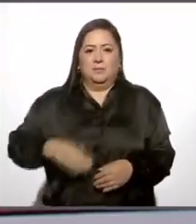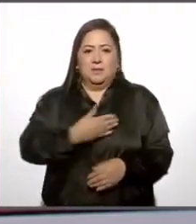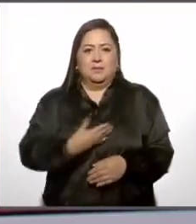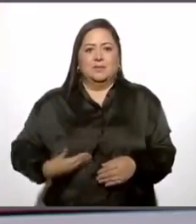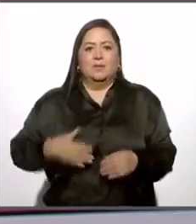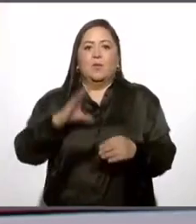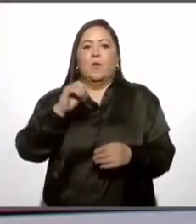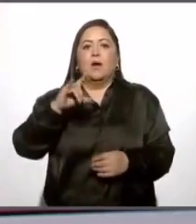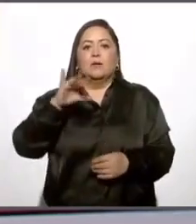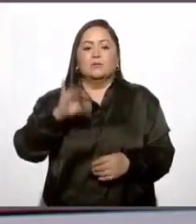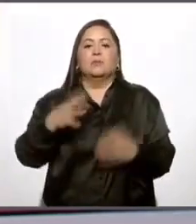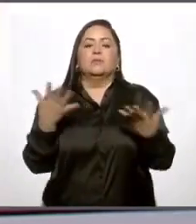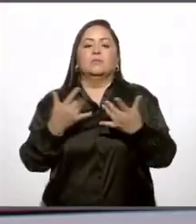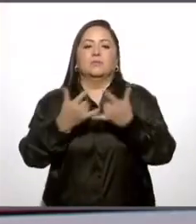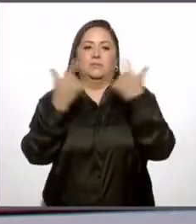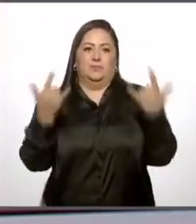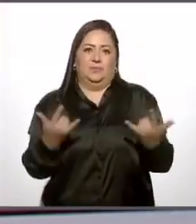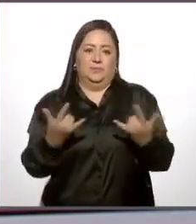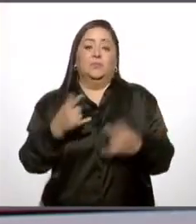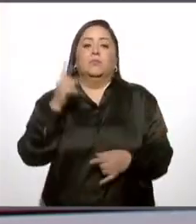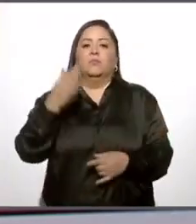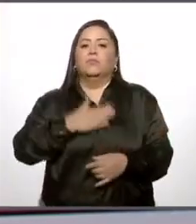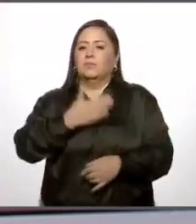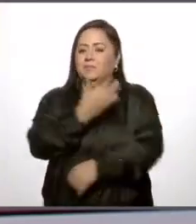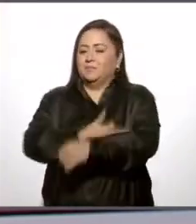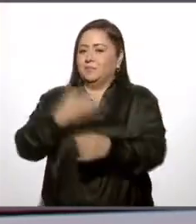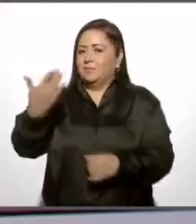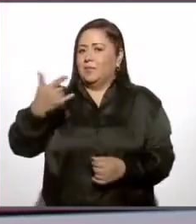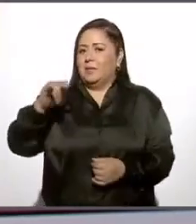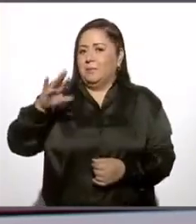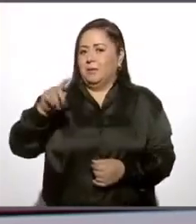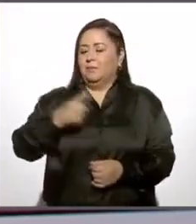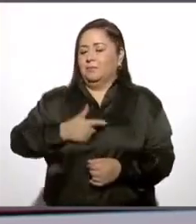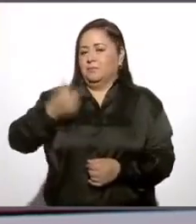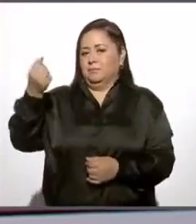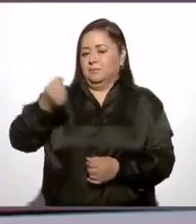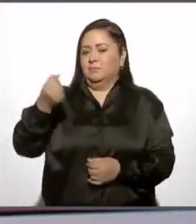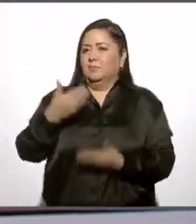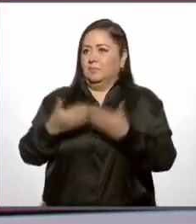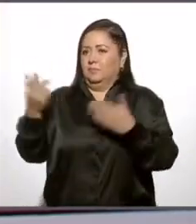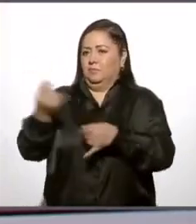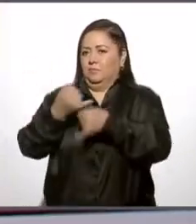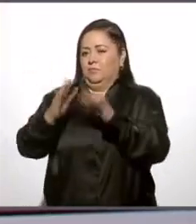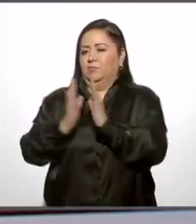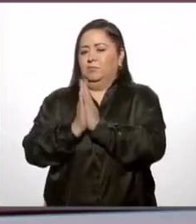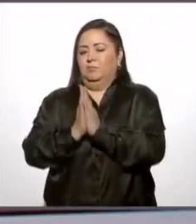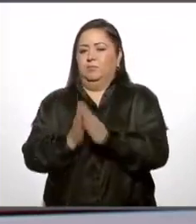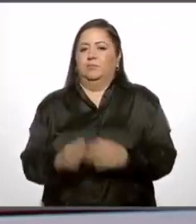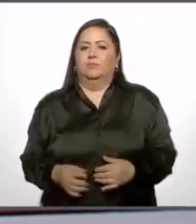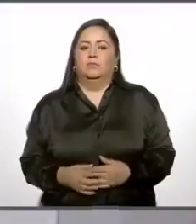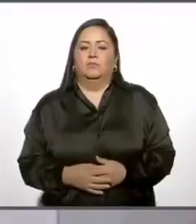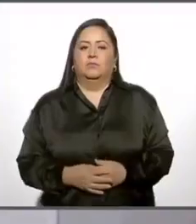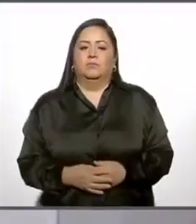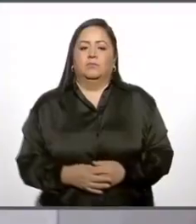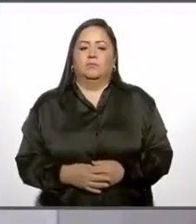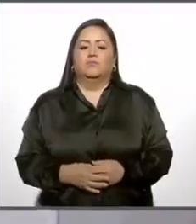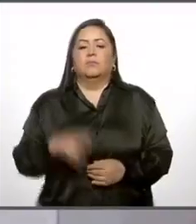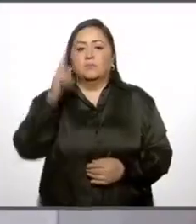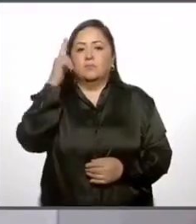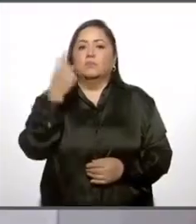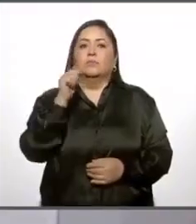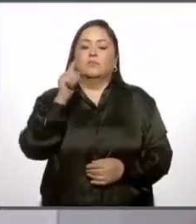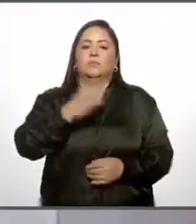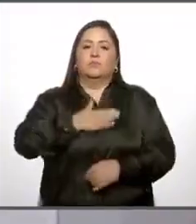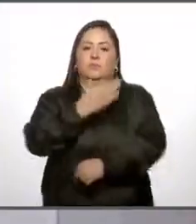presidencial de la coalición Sigamos Haciendo Historia. Buenas tardes, Gilberto, qué gusto saludarte. Adelante con tu reporte, por favor. Hola, ¿qué tal? Muy